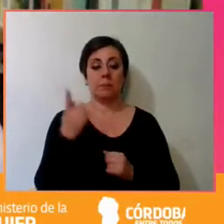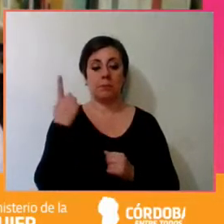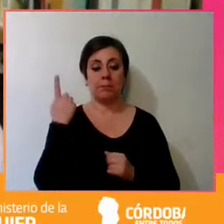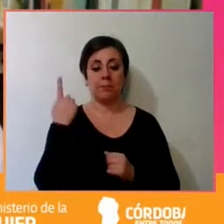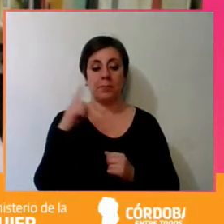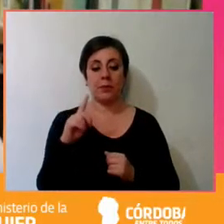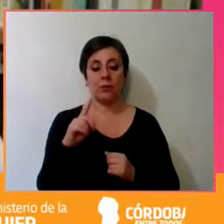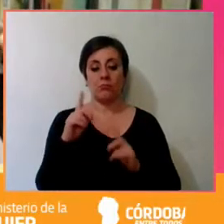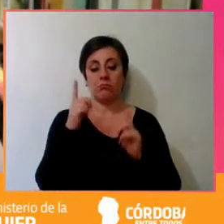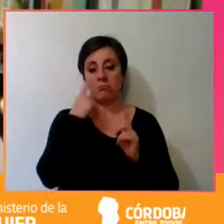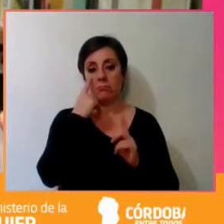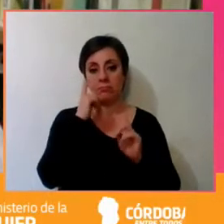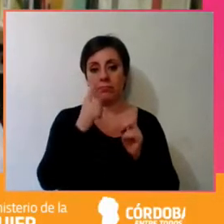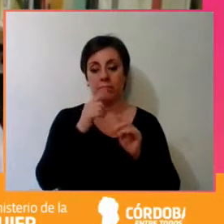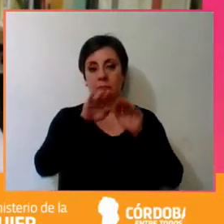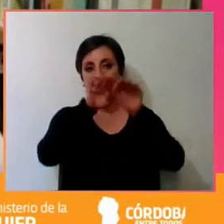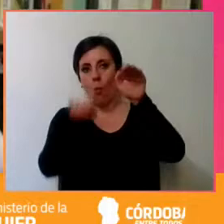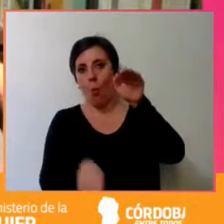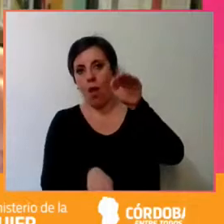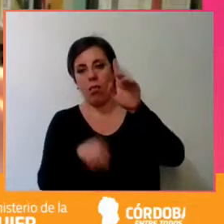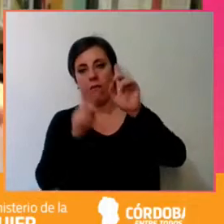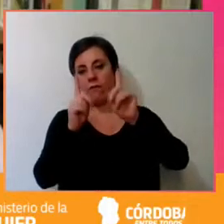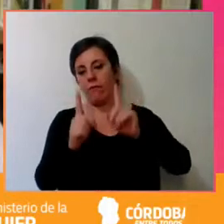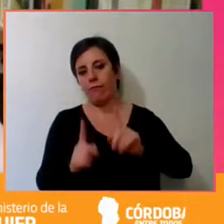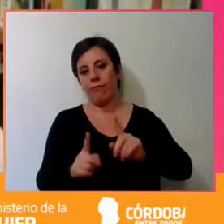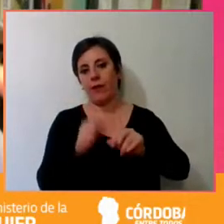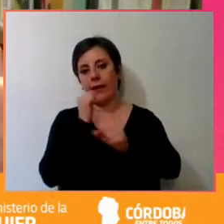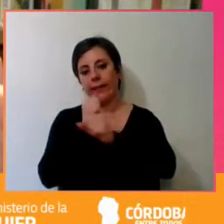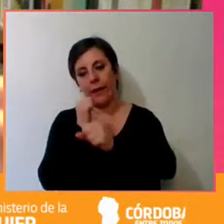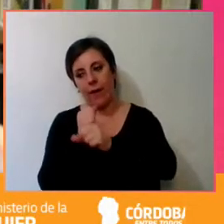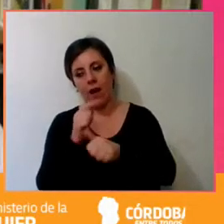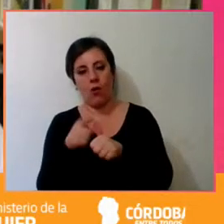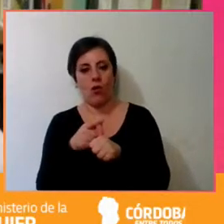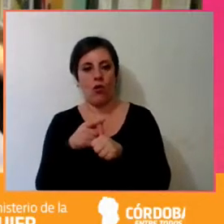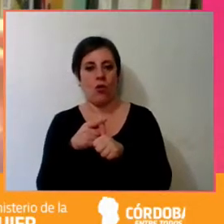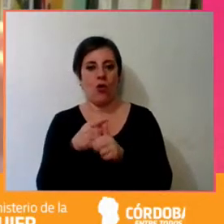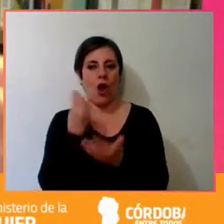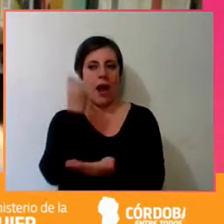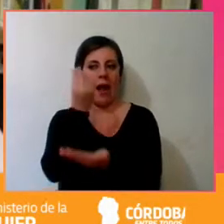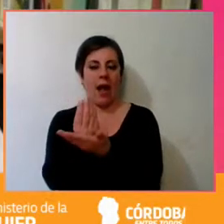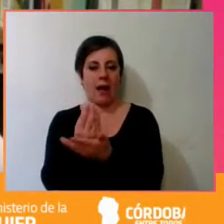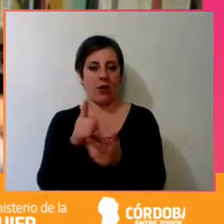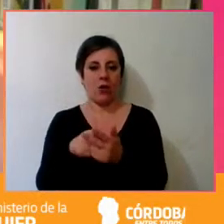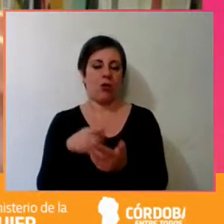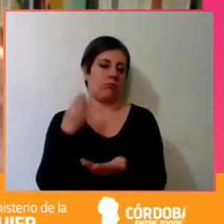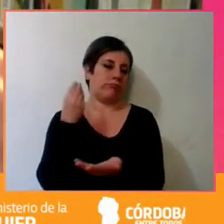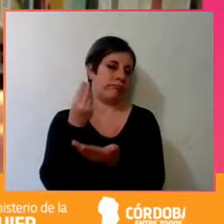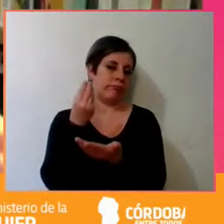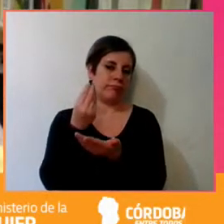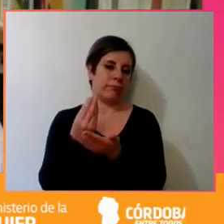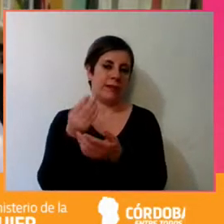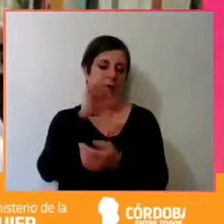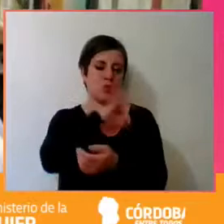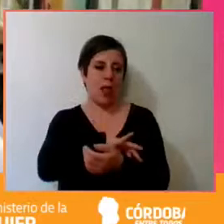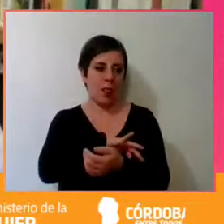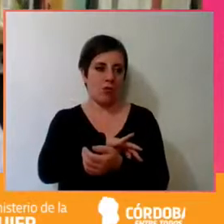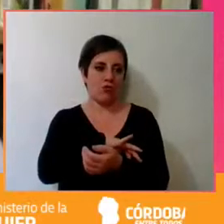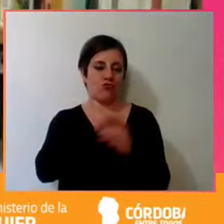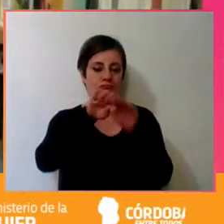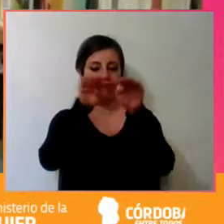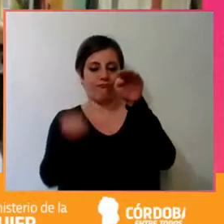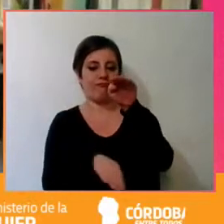perviven las desigualdades en el trabajo, en términos de cargos, en términos de puestos, en términos de remuneraciones,